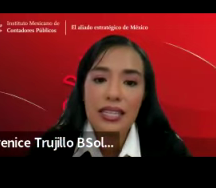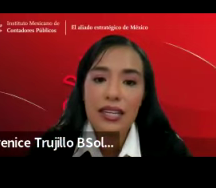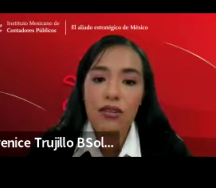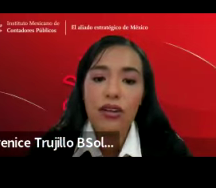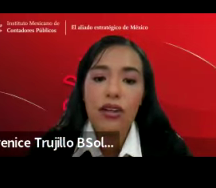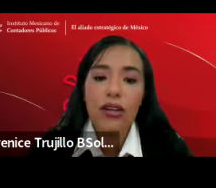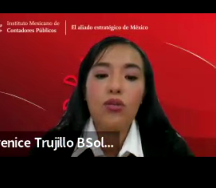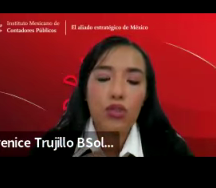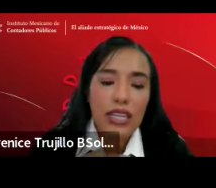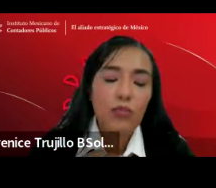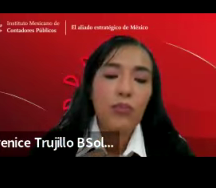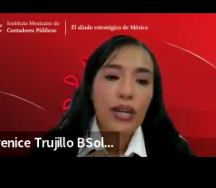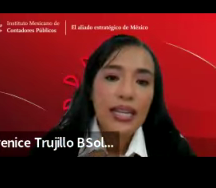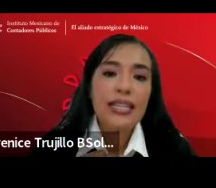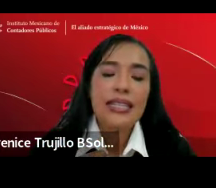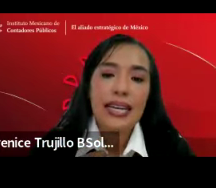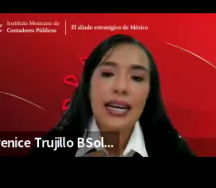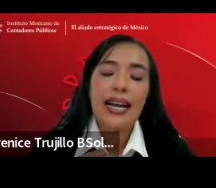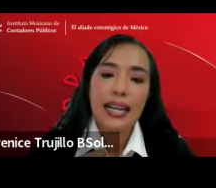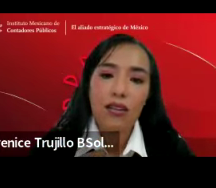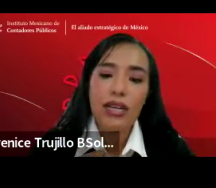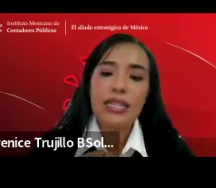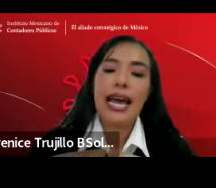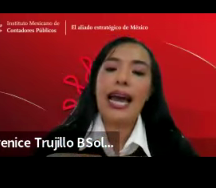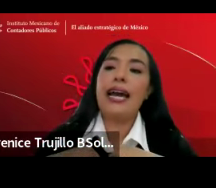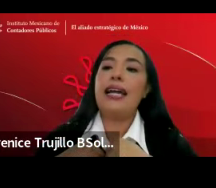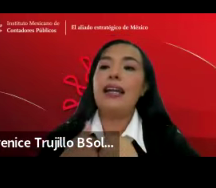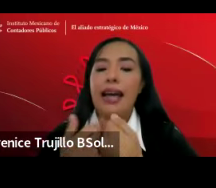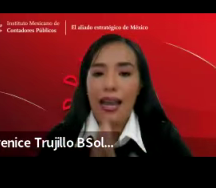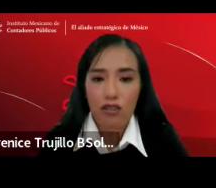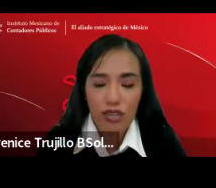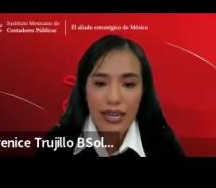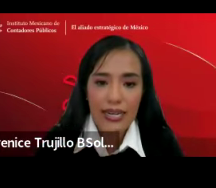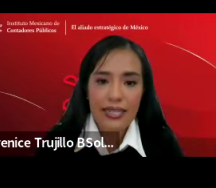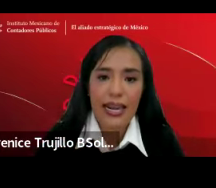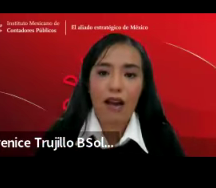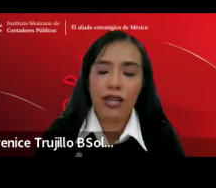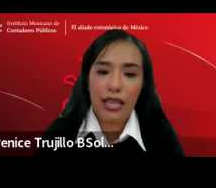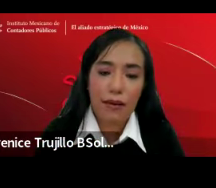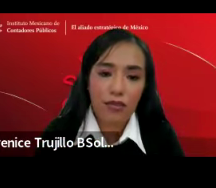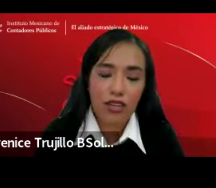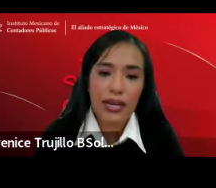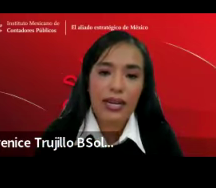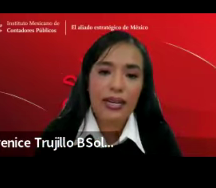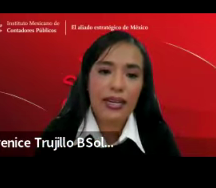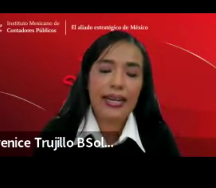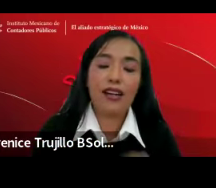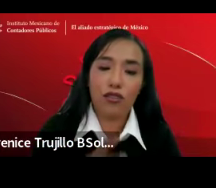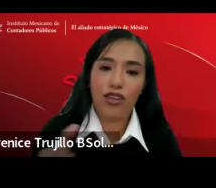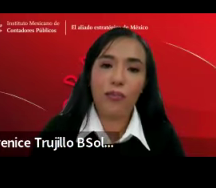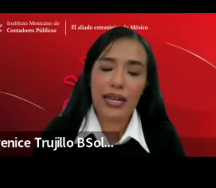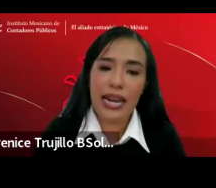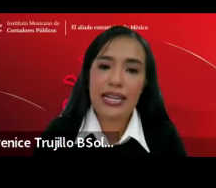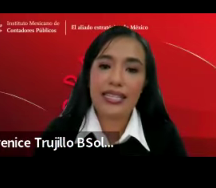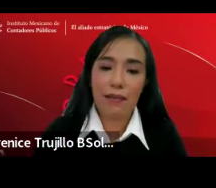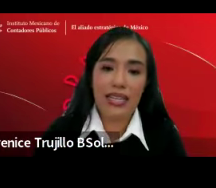aceptan ese dinero, ustedes pueden ser acreedores a años de cárcel. Ahorita vamos a ver que